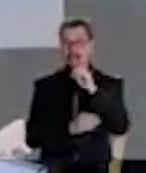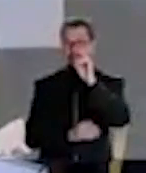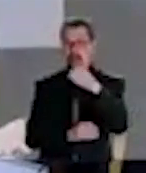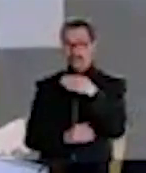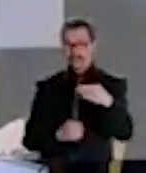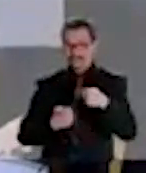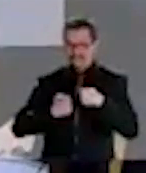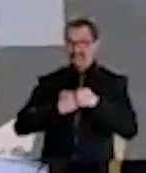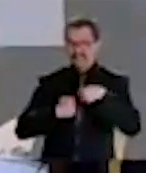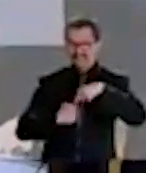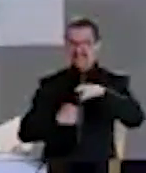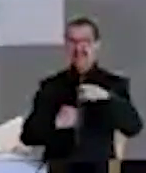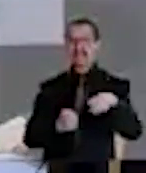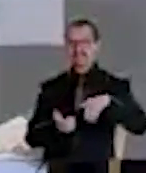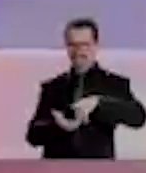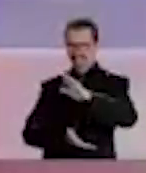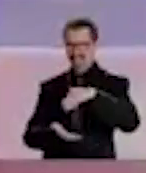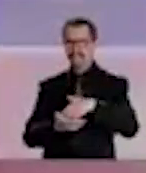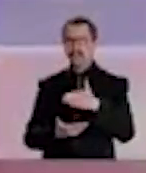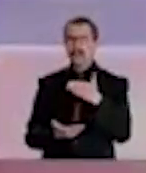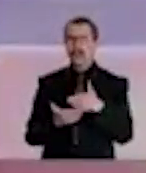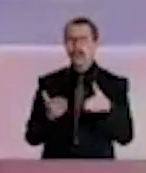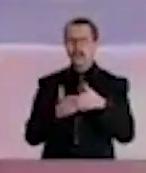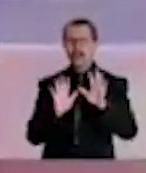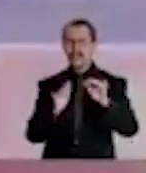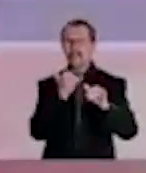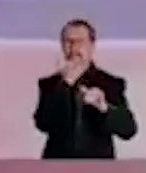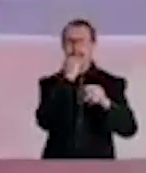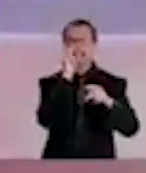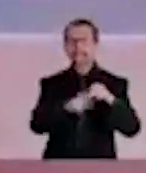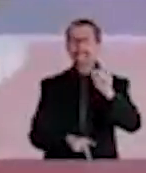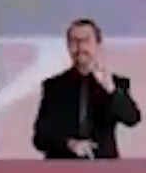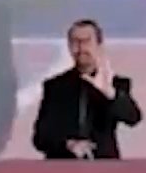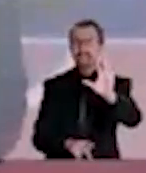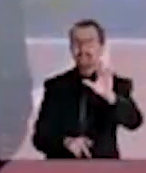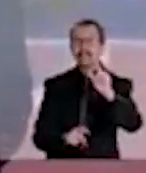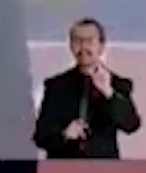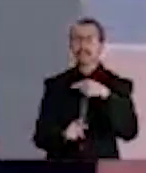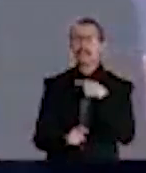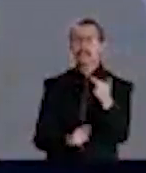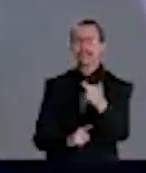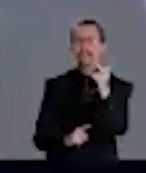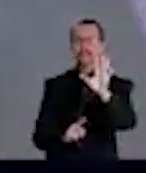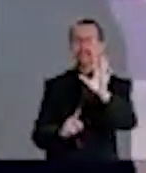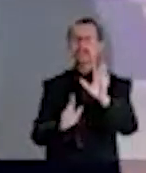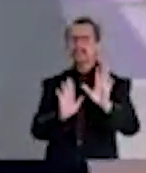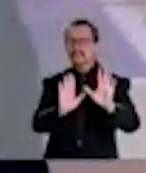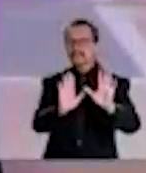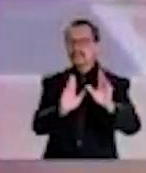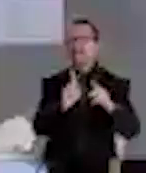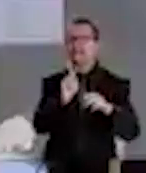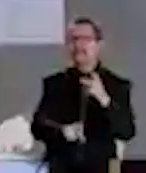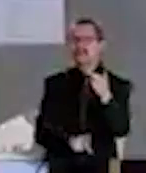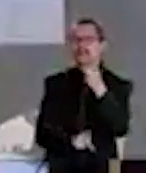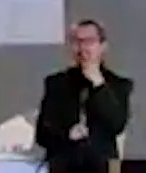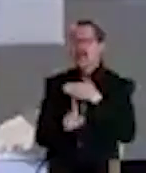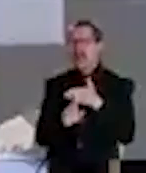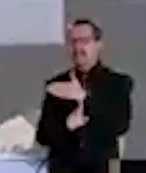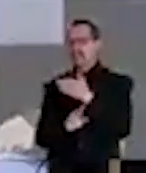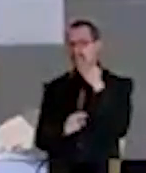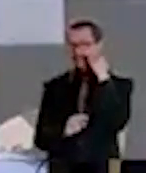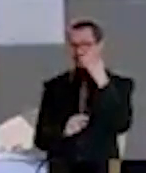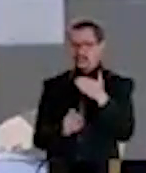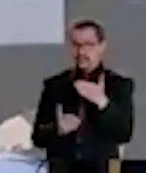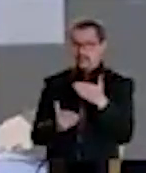y la mba de deportaciones sin embargo terminó déjeme terminar de hacer la pregunta las deportaciones en la era de donald trump han sido al